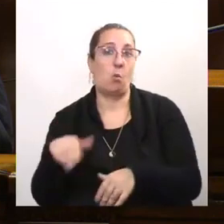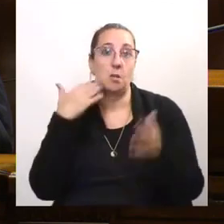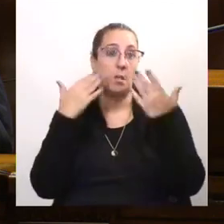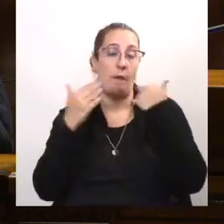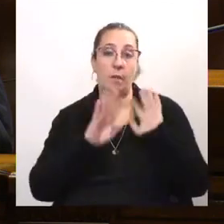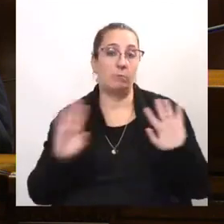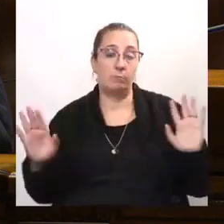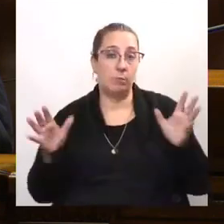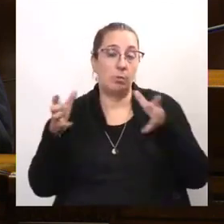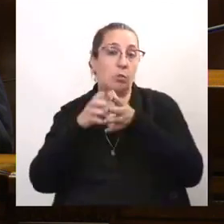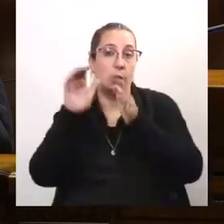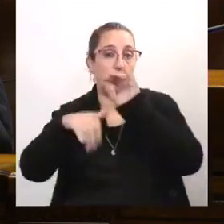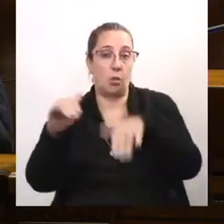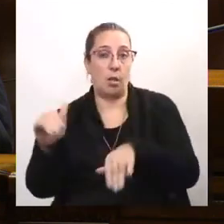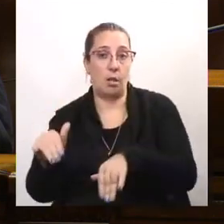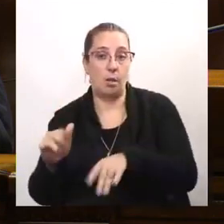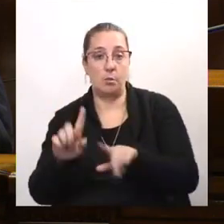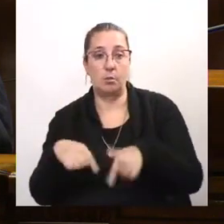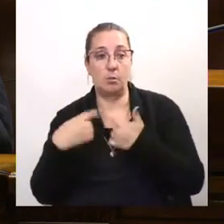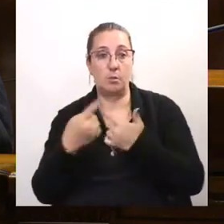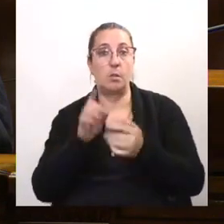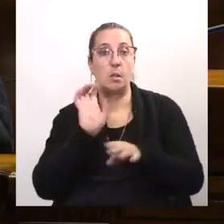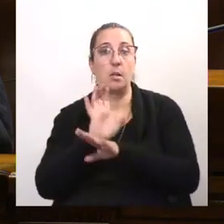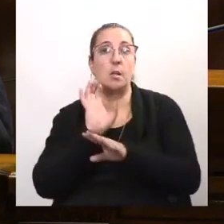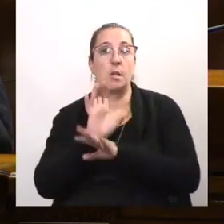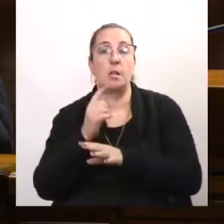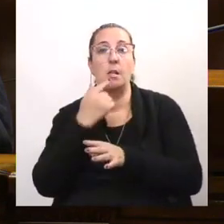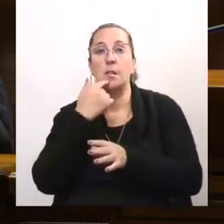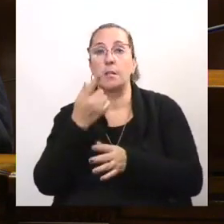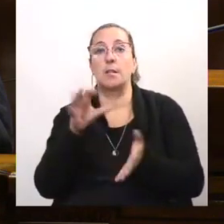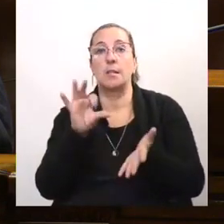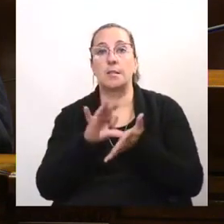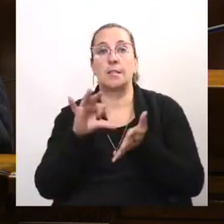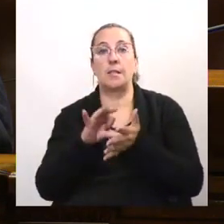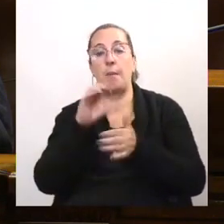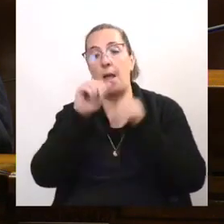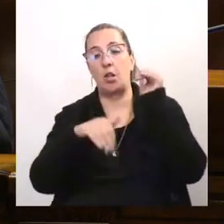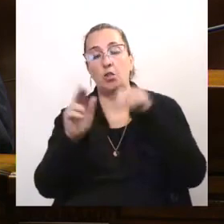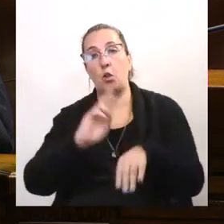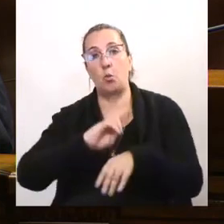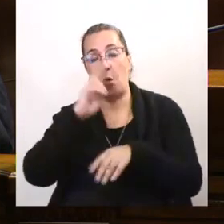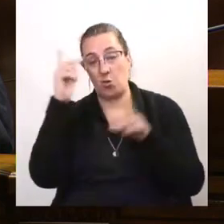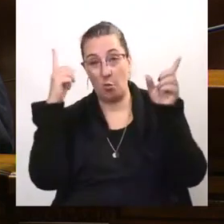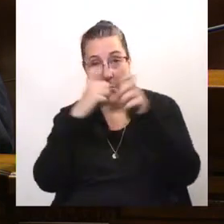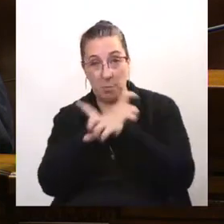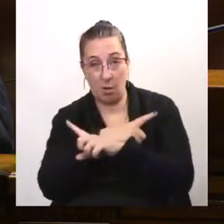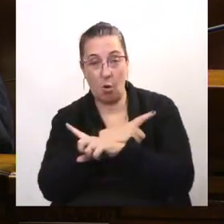Electoral. Nosotros en clase, cuando damos sistema electoral uruguayo, que es muy complejo,